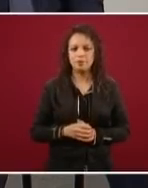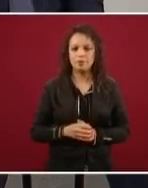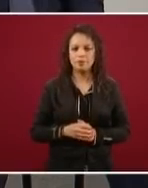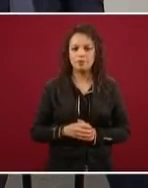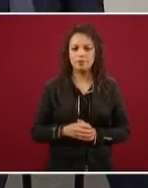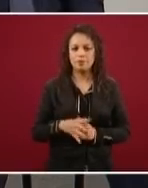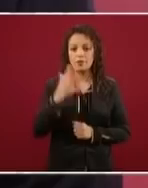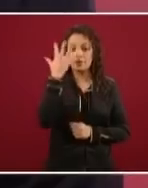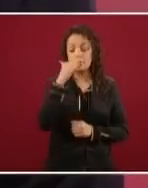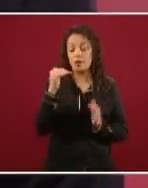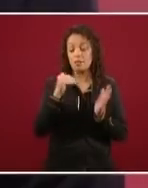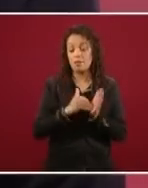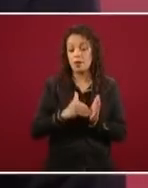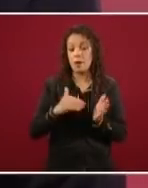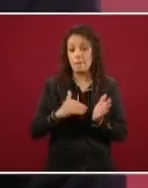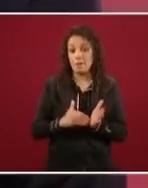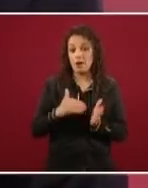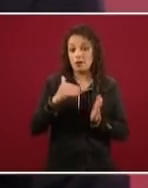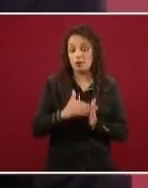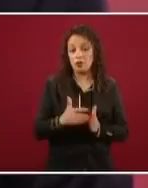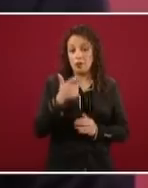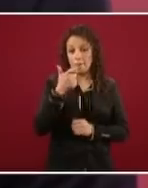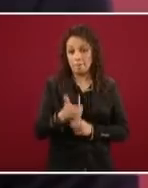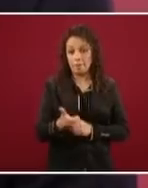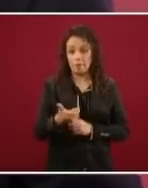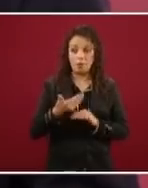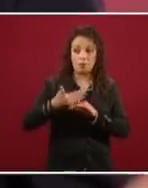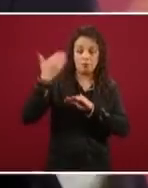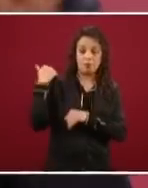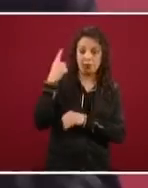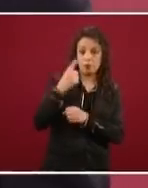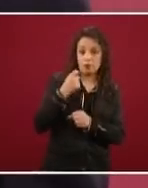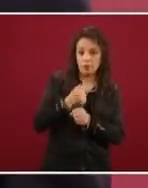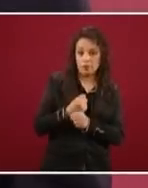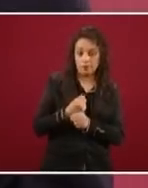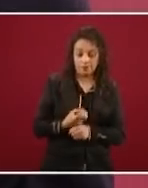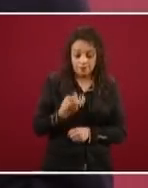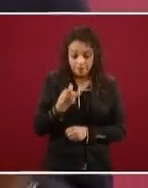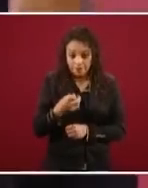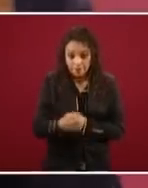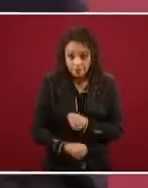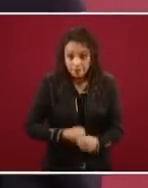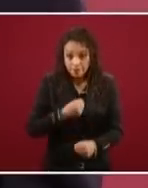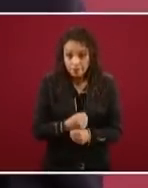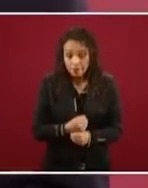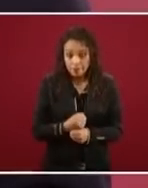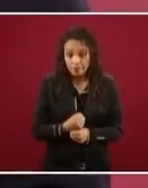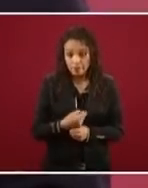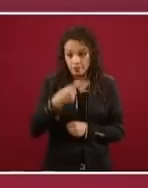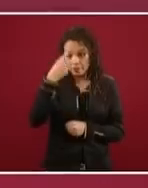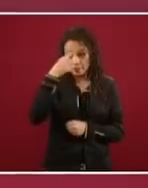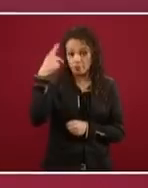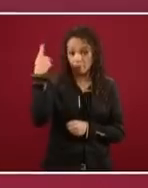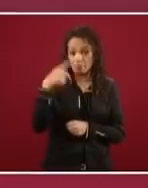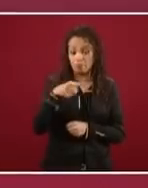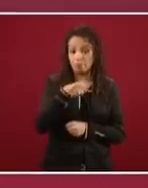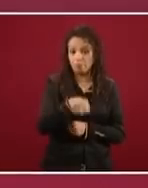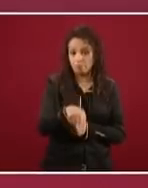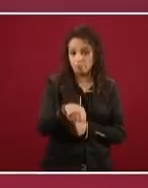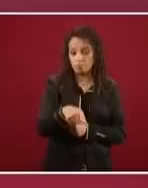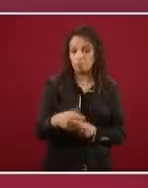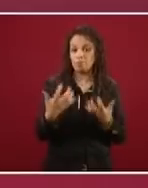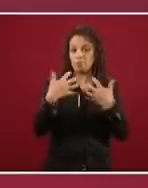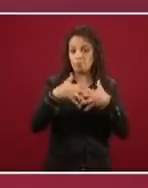10.000 millones de pesos el año pasado este año solo para la rehabilitación de las seis